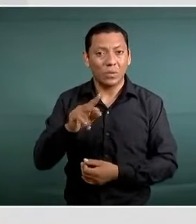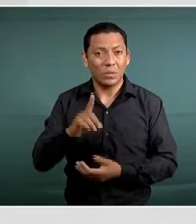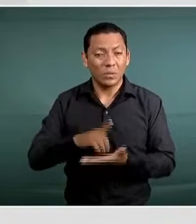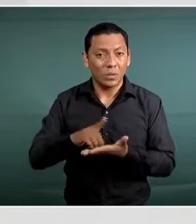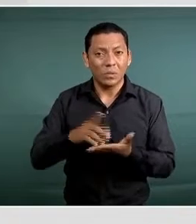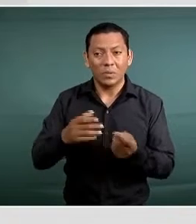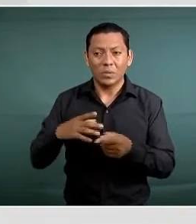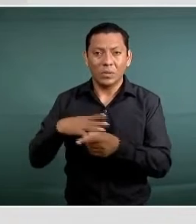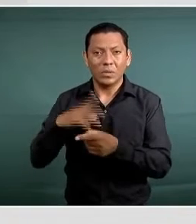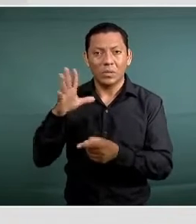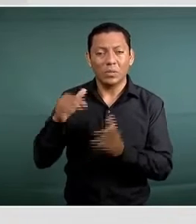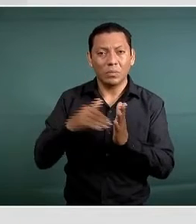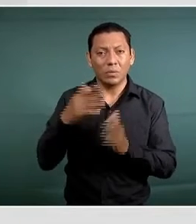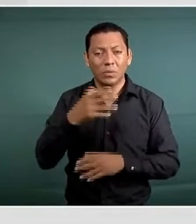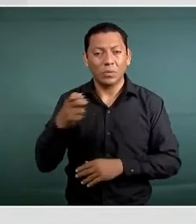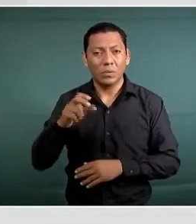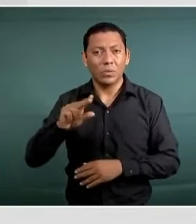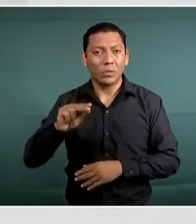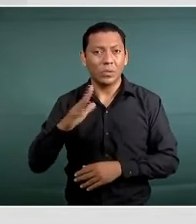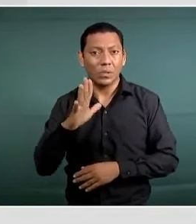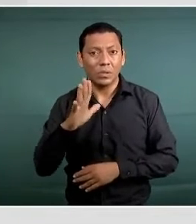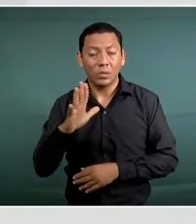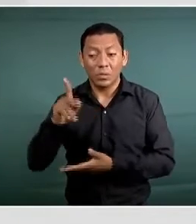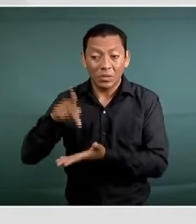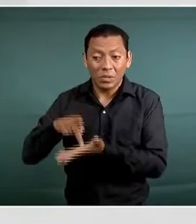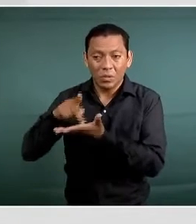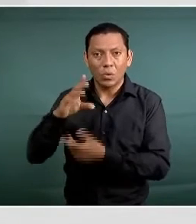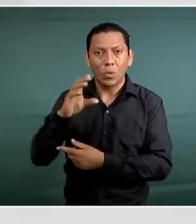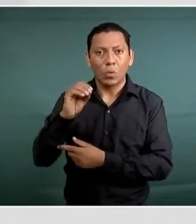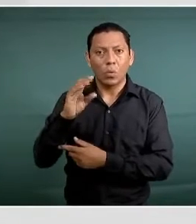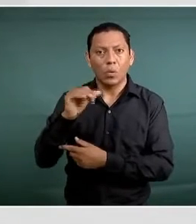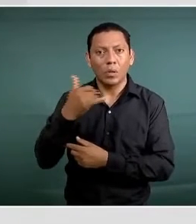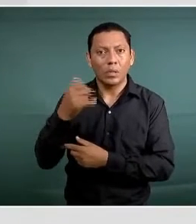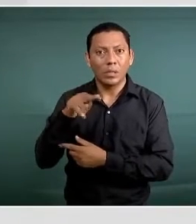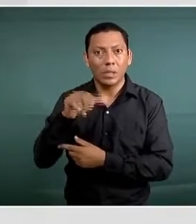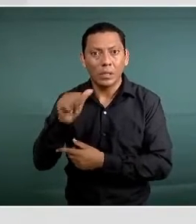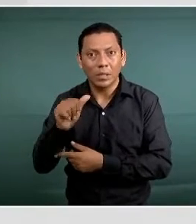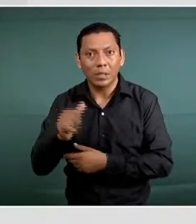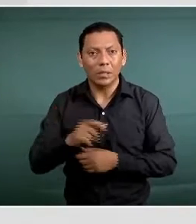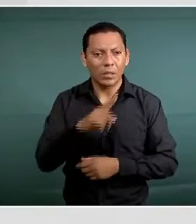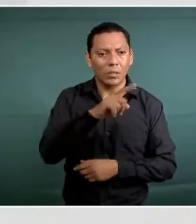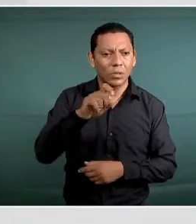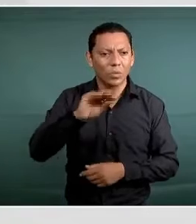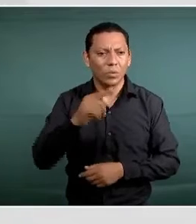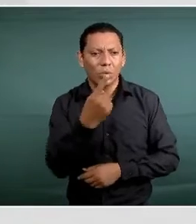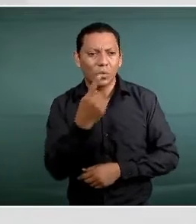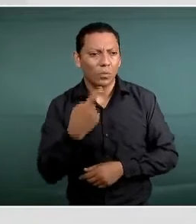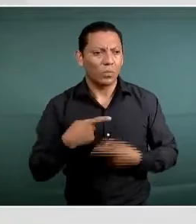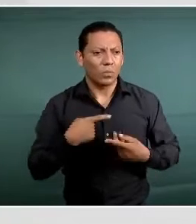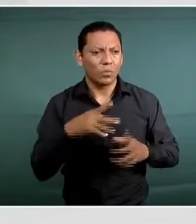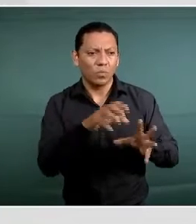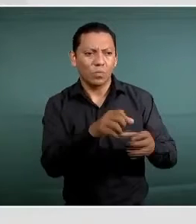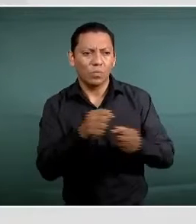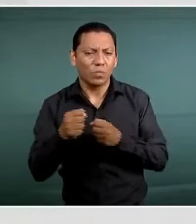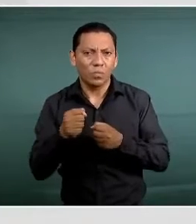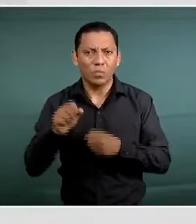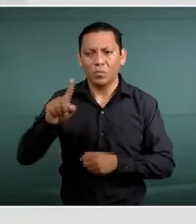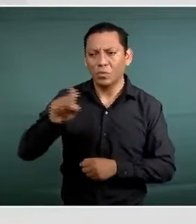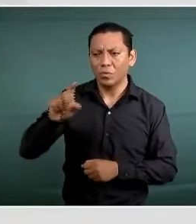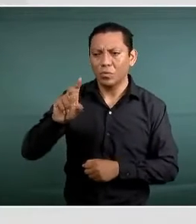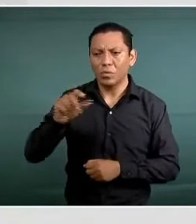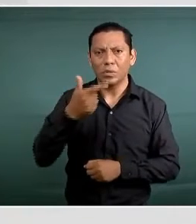5.885 kilogramos de cocaína, 191 detenidos, 137